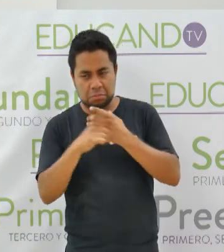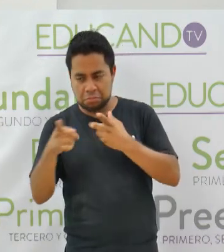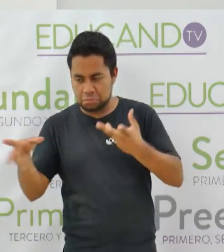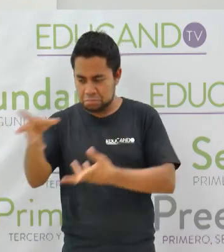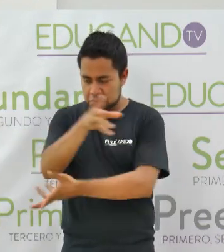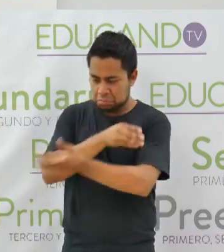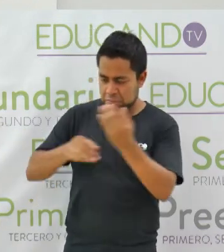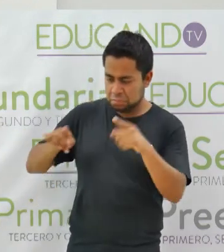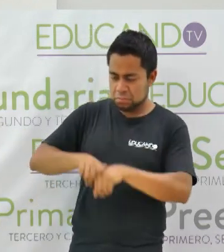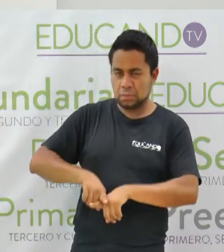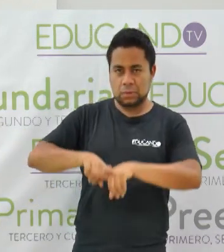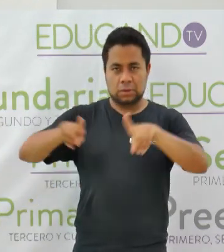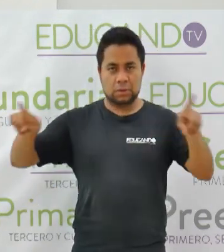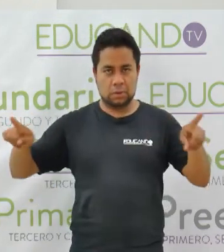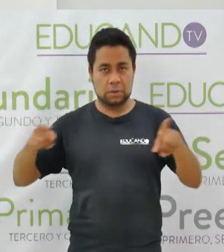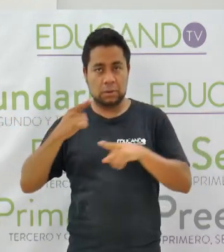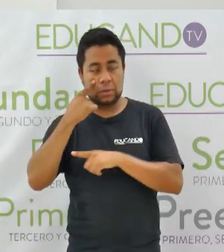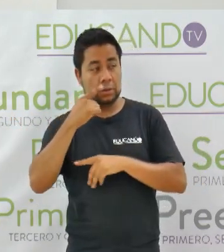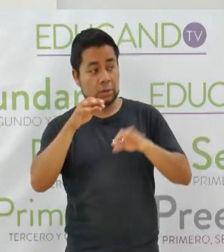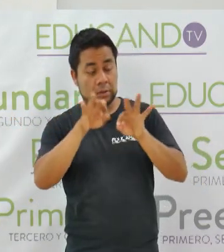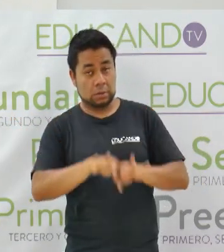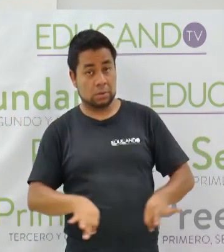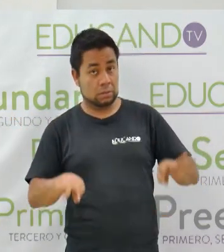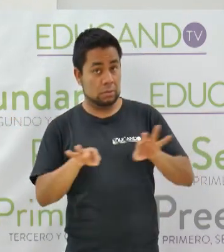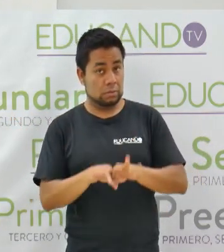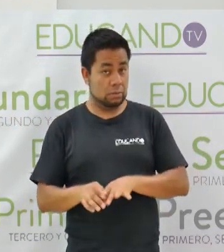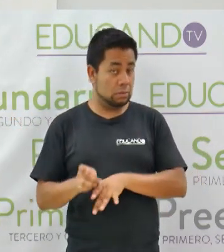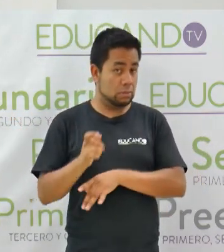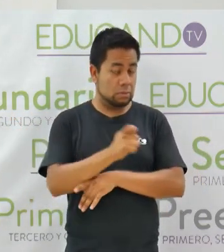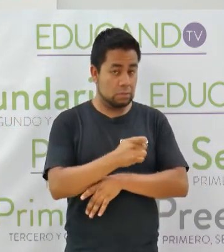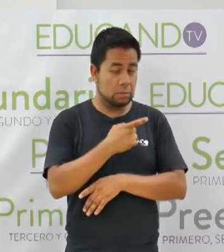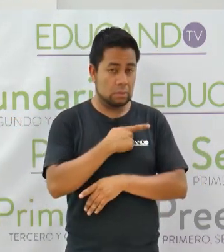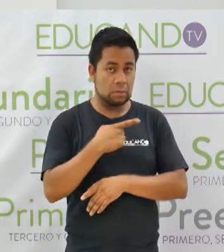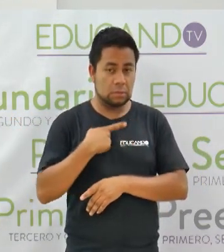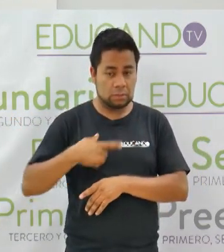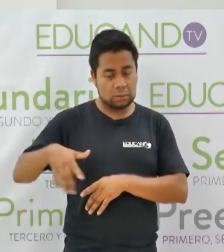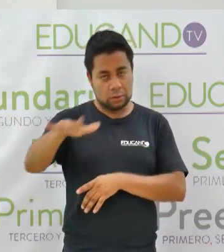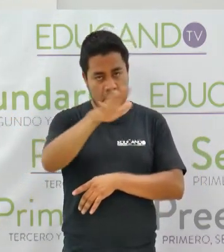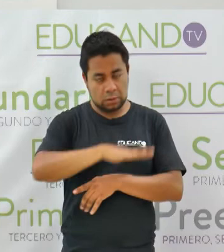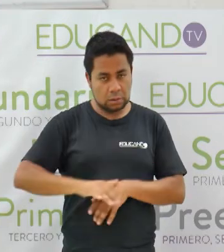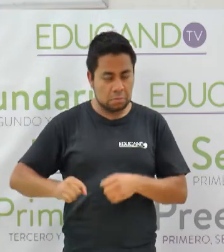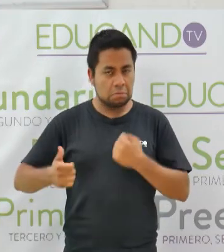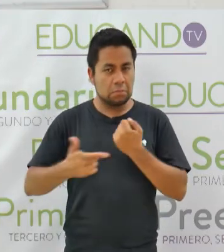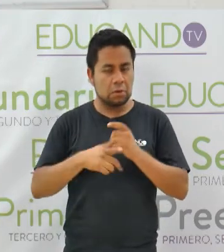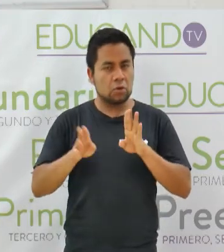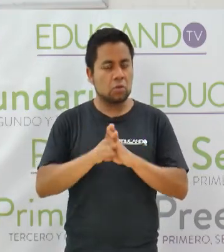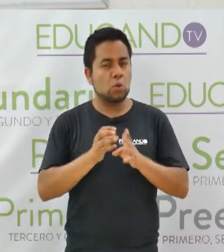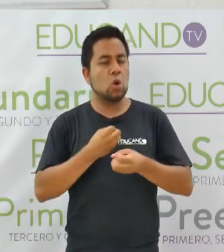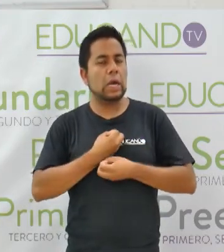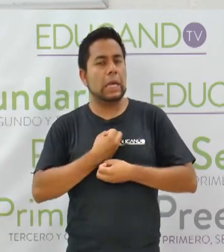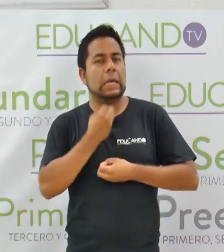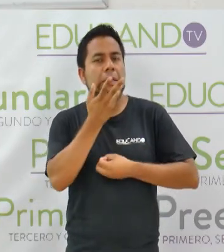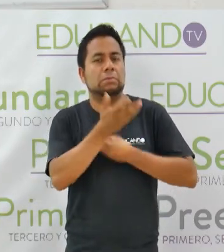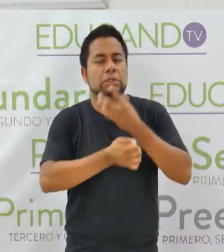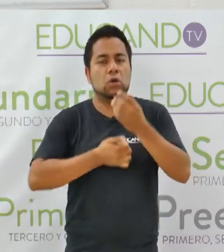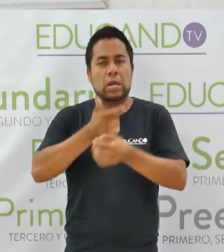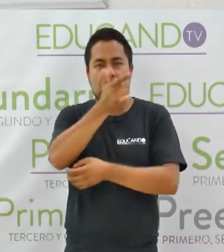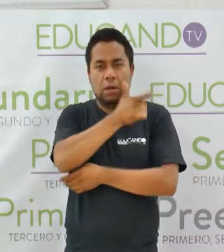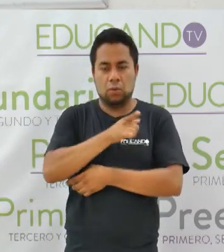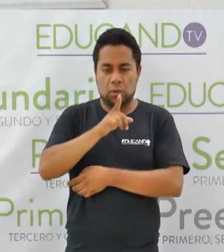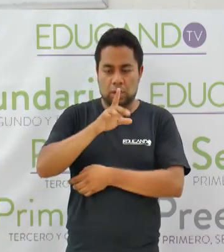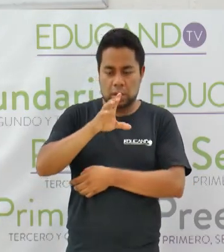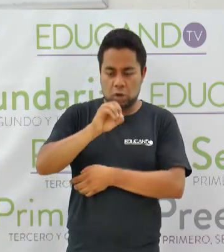importante hacer referencia en esta parte que tenemos nosotros algunas expresiones en